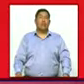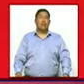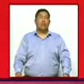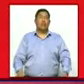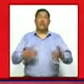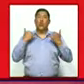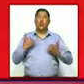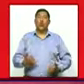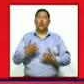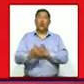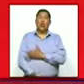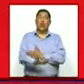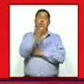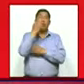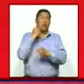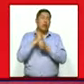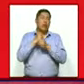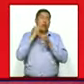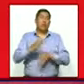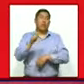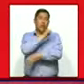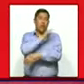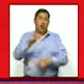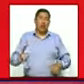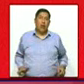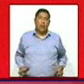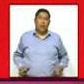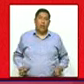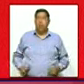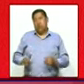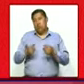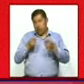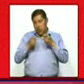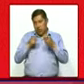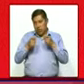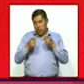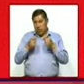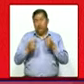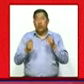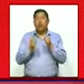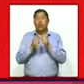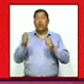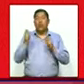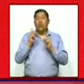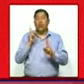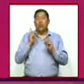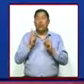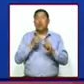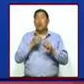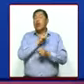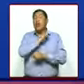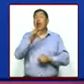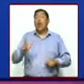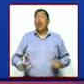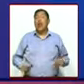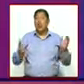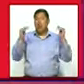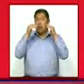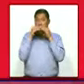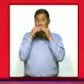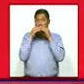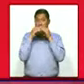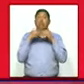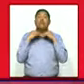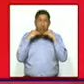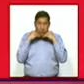Desde esta mañana, funcionarios de la alcaldía, que estaban dirigidos y además encabezados por el mismo alcalde municipal de La Paz,